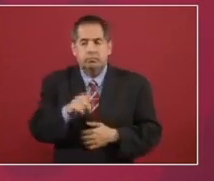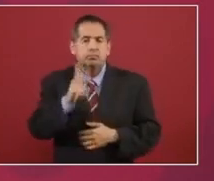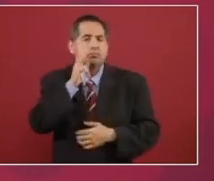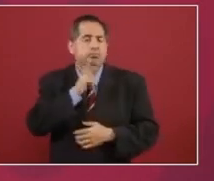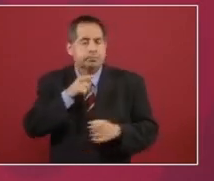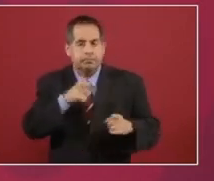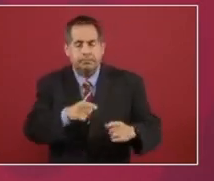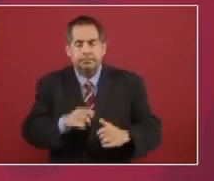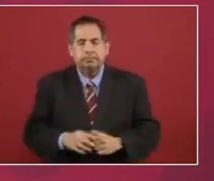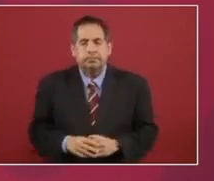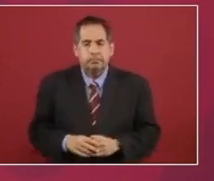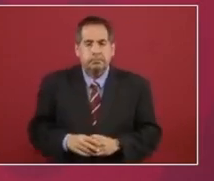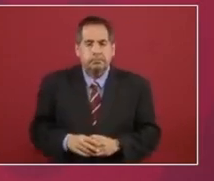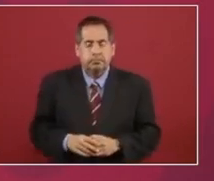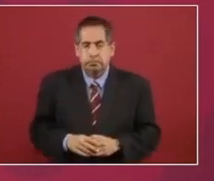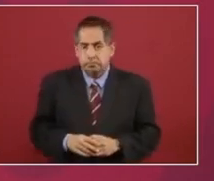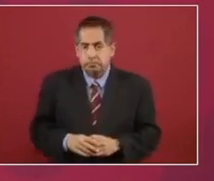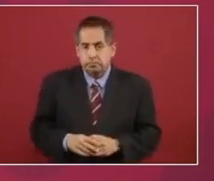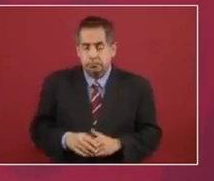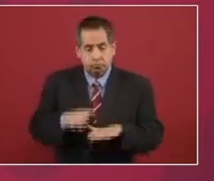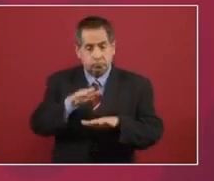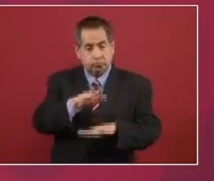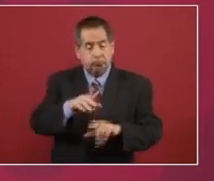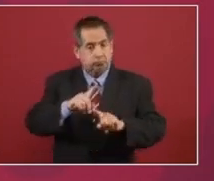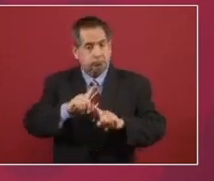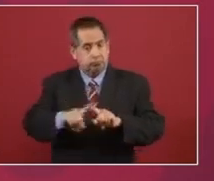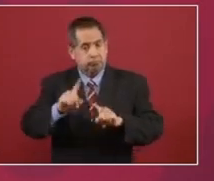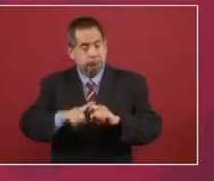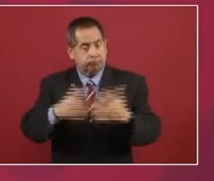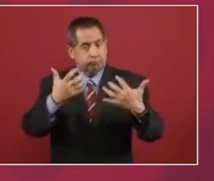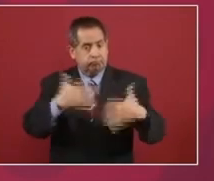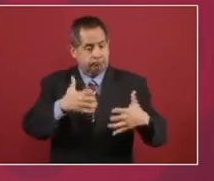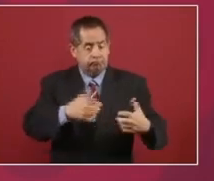de Pemex. Acerca de las empresas